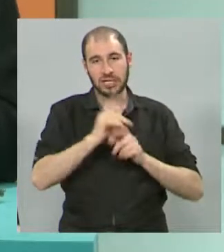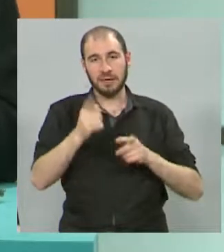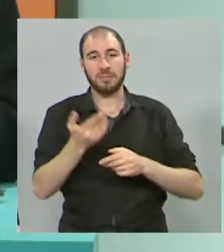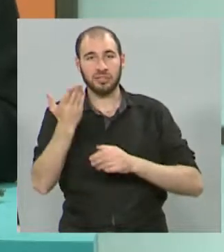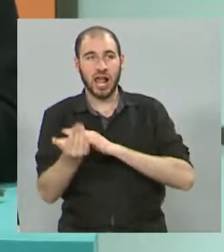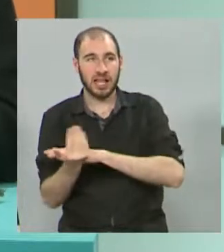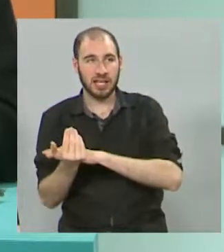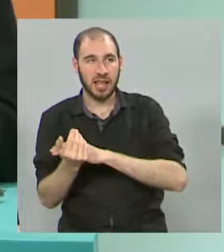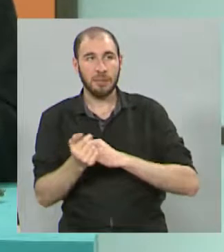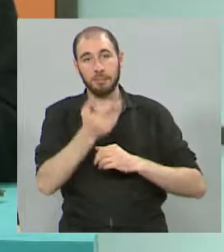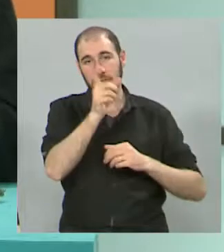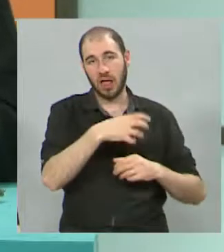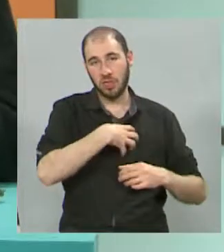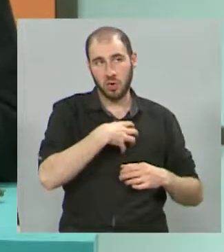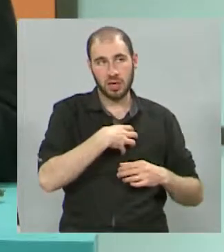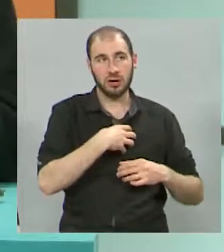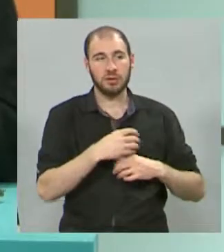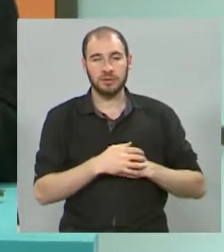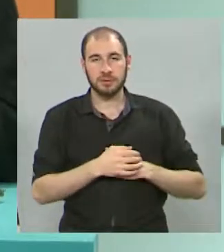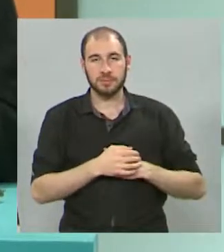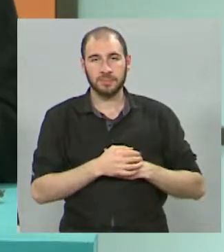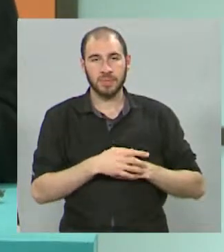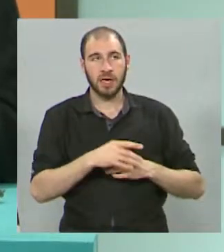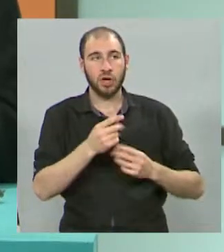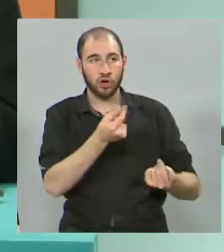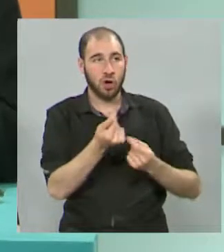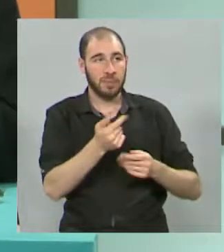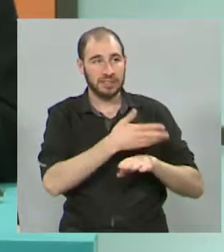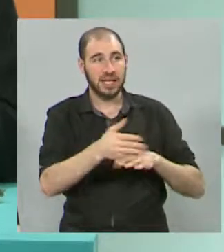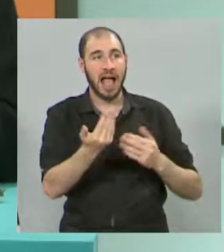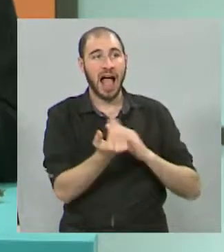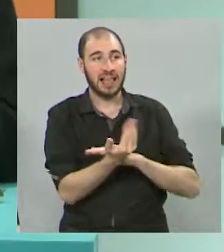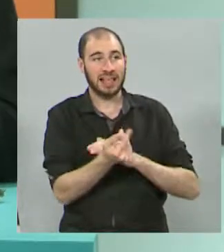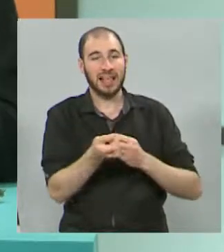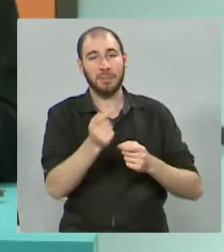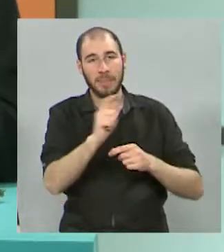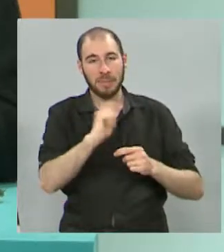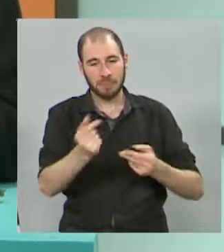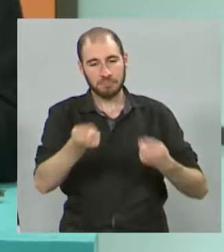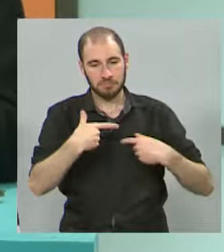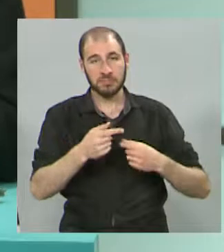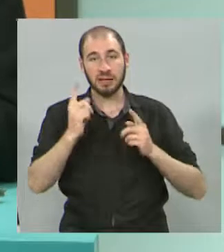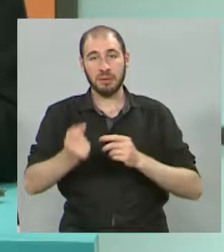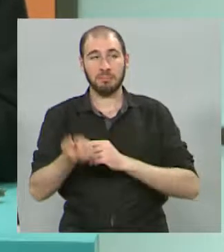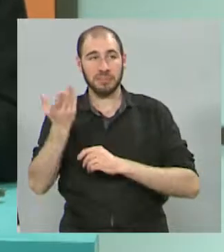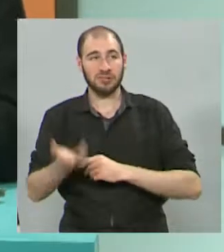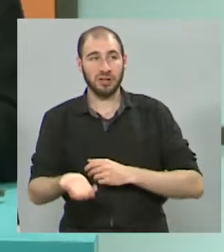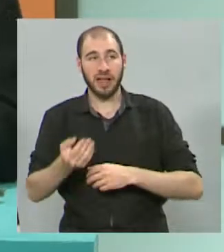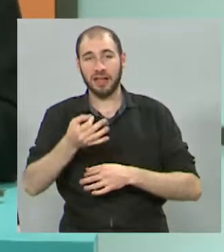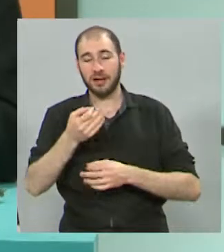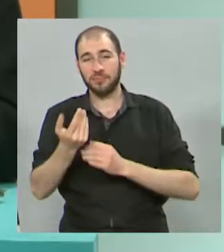al inquilino. El propietario para que no pierda poder de compra el alquiler que va recibiendo de manera mensual, y el inquilino para no